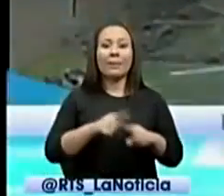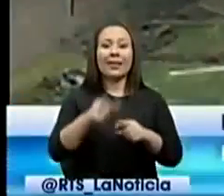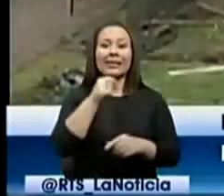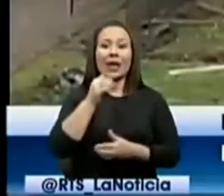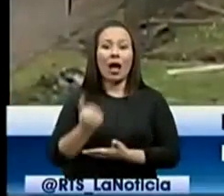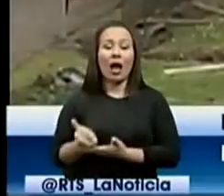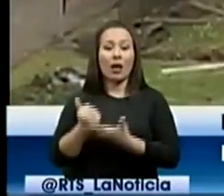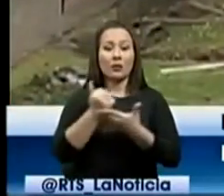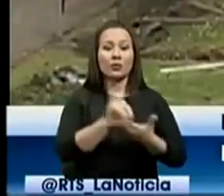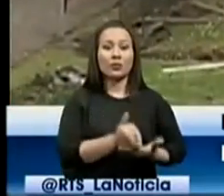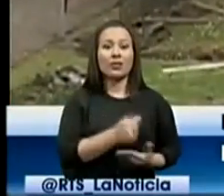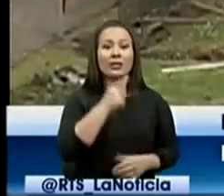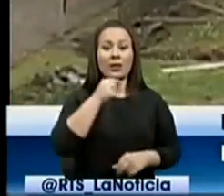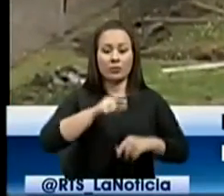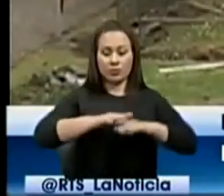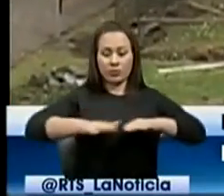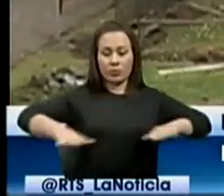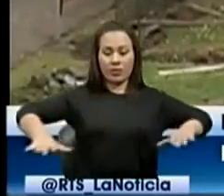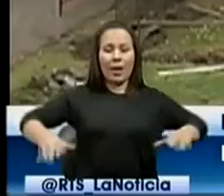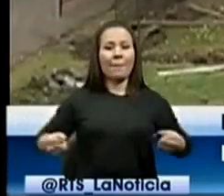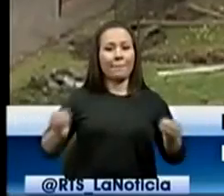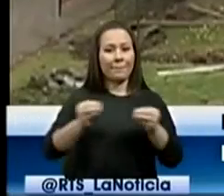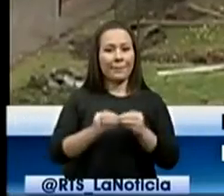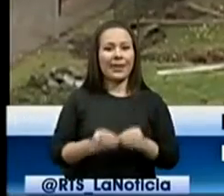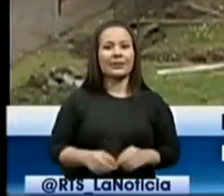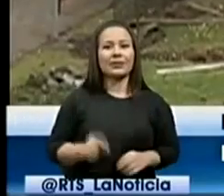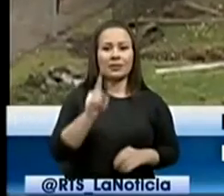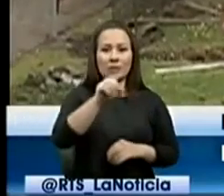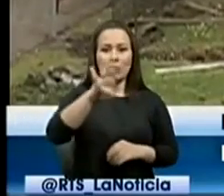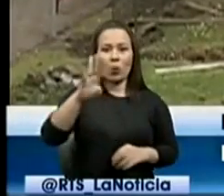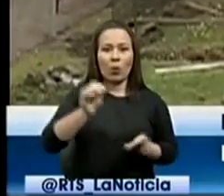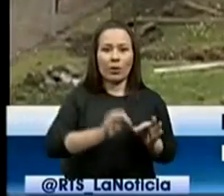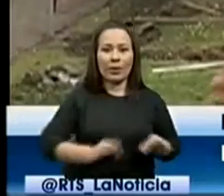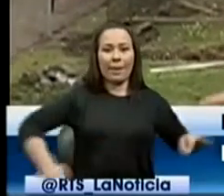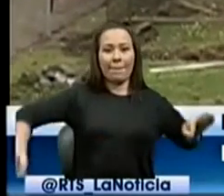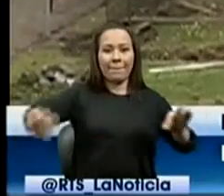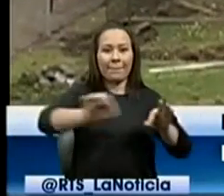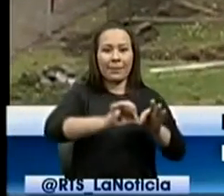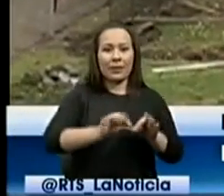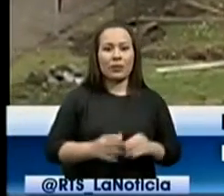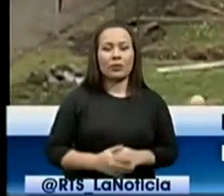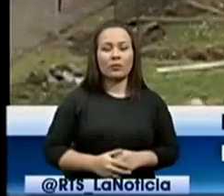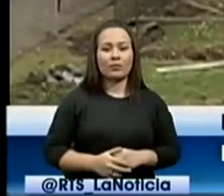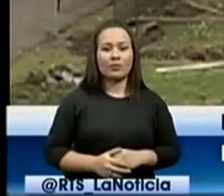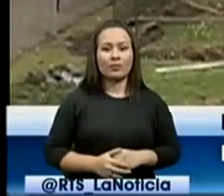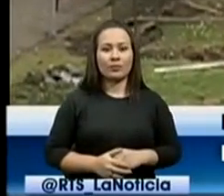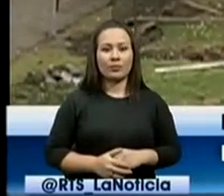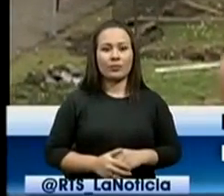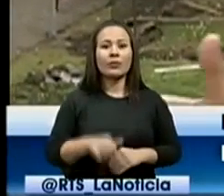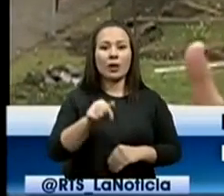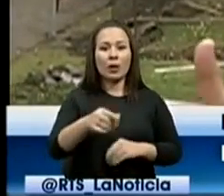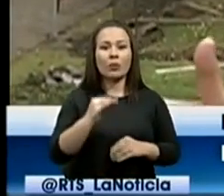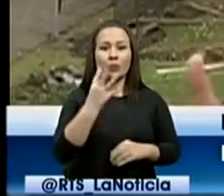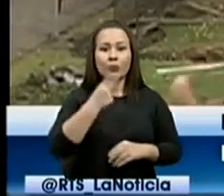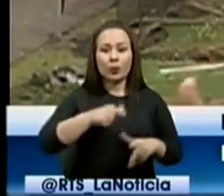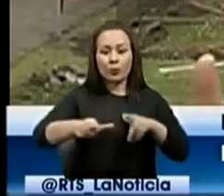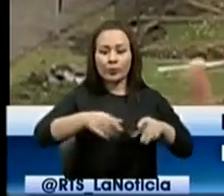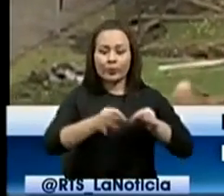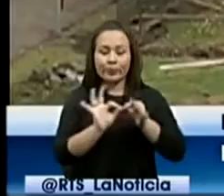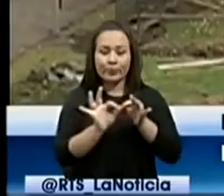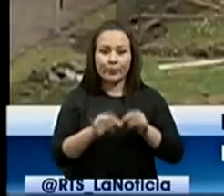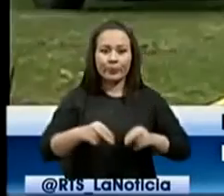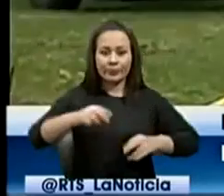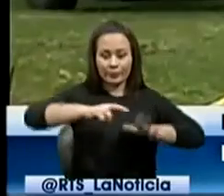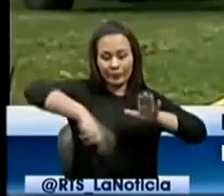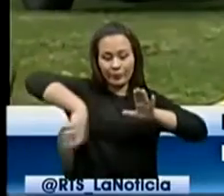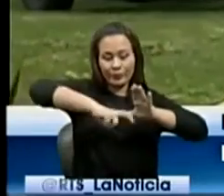ya en la calzada es un poco más, casi de 140 metros de largo. Eso es la extensión donde se va a